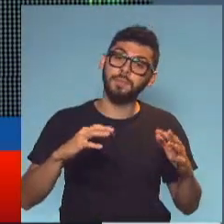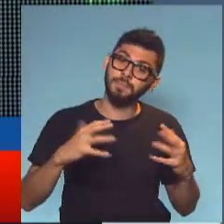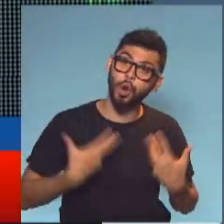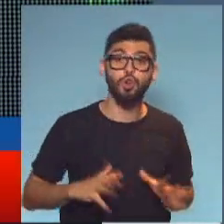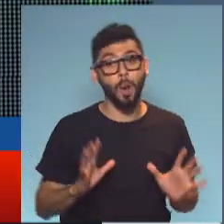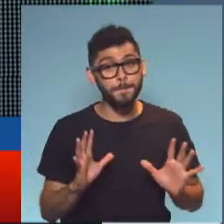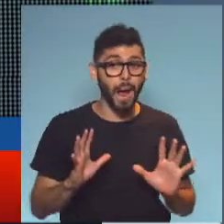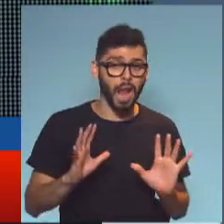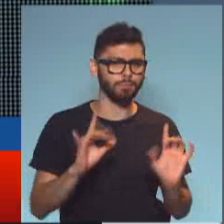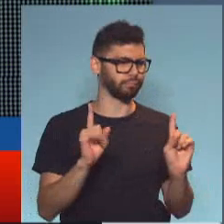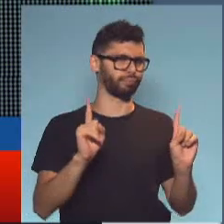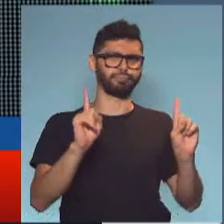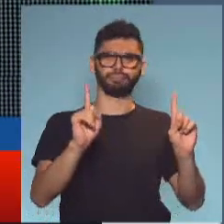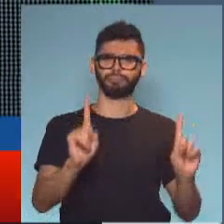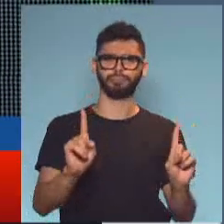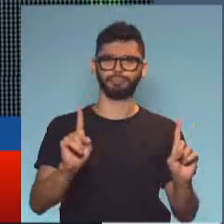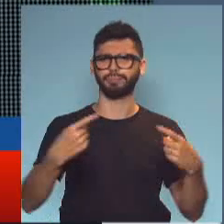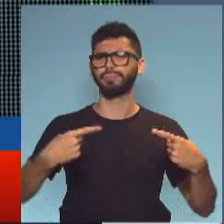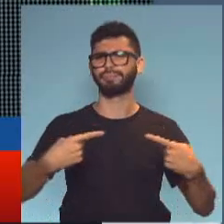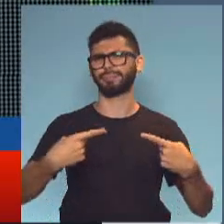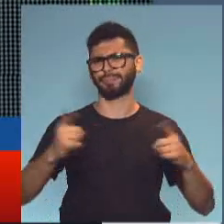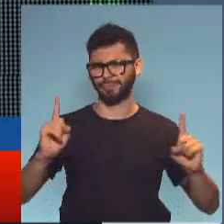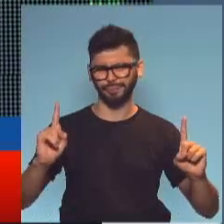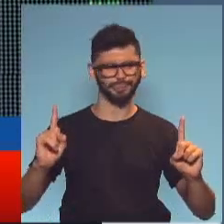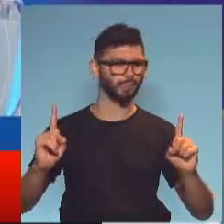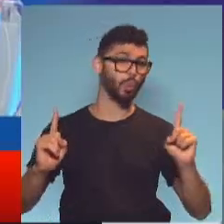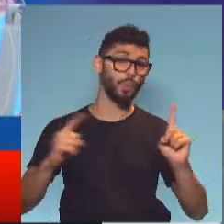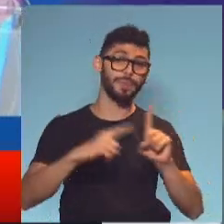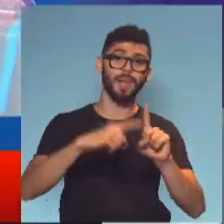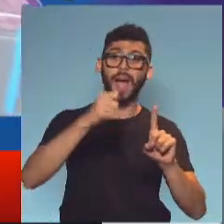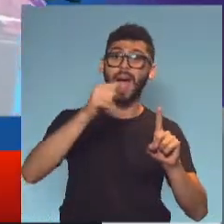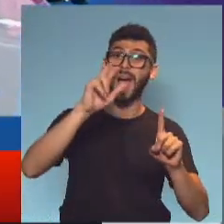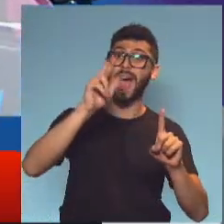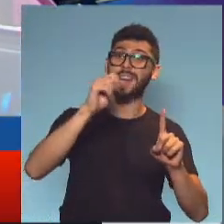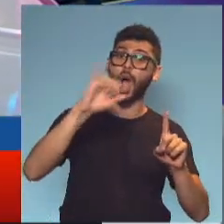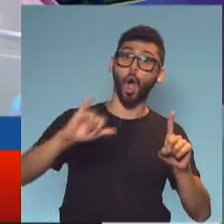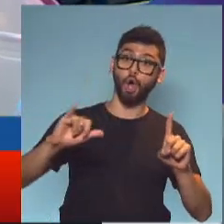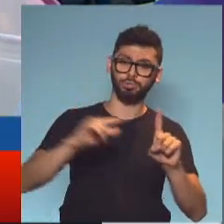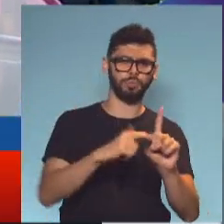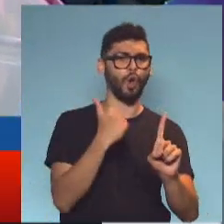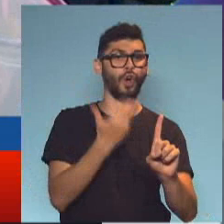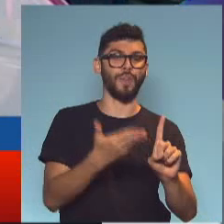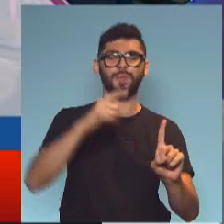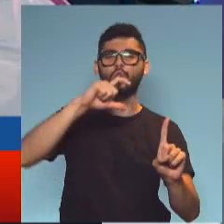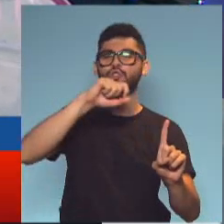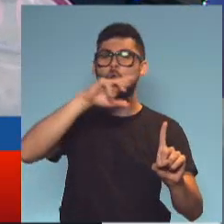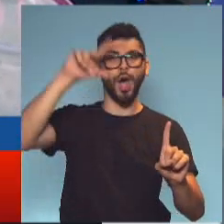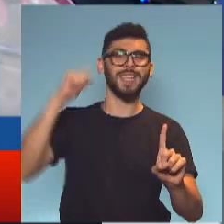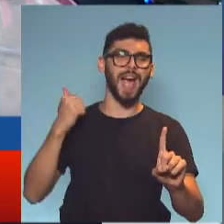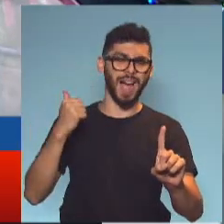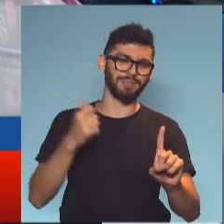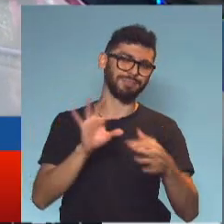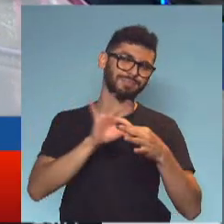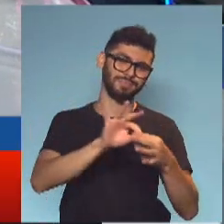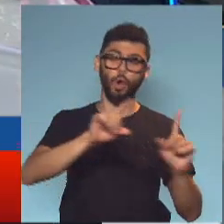decir, polarizada con dos candidatos antagónicos. Por un lado, Andrés Arauz, candidato de Rafael Correa. Por el otro,